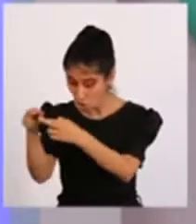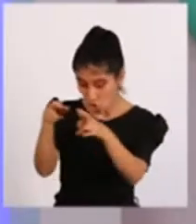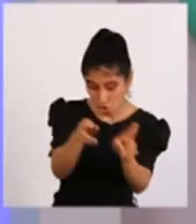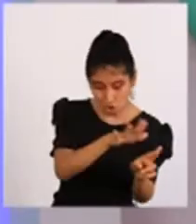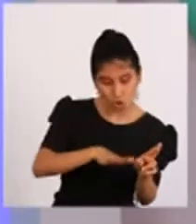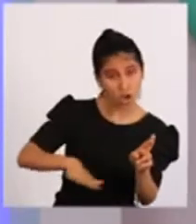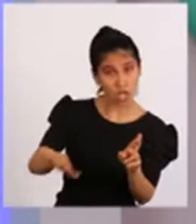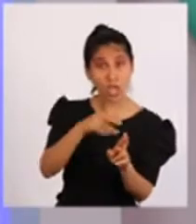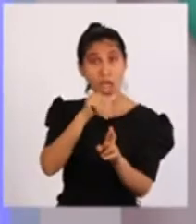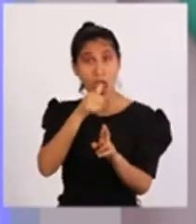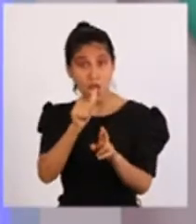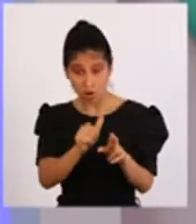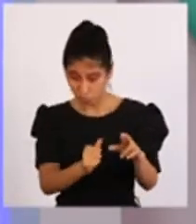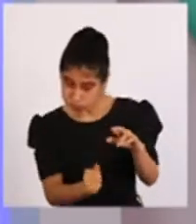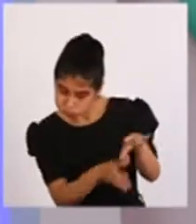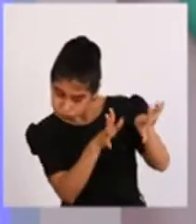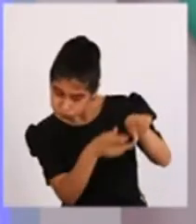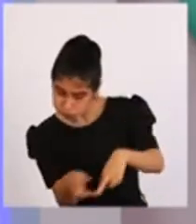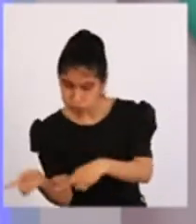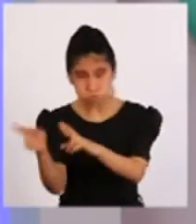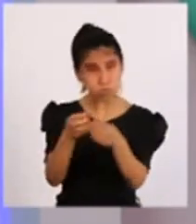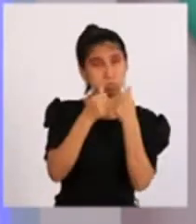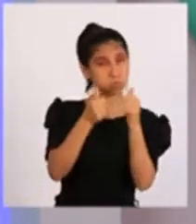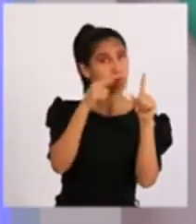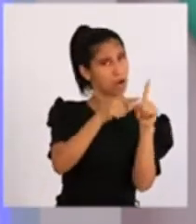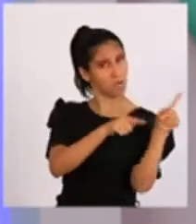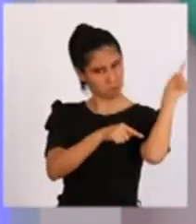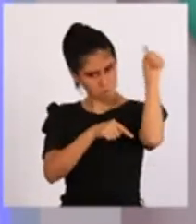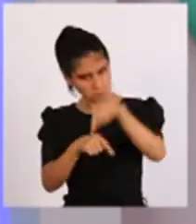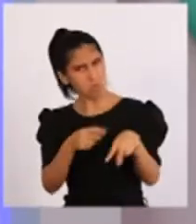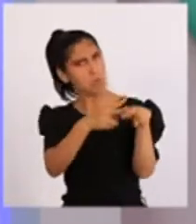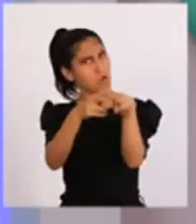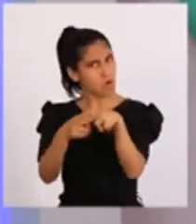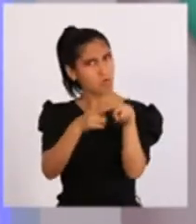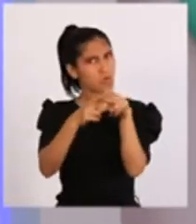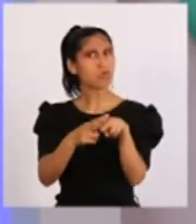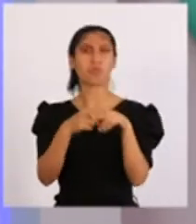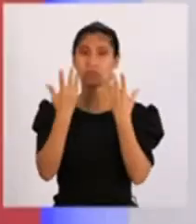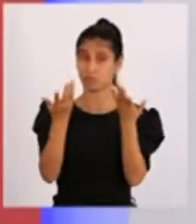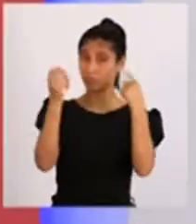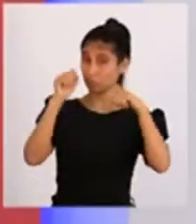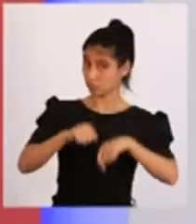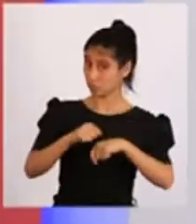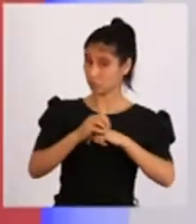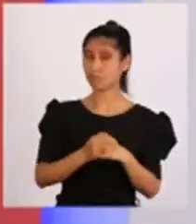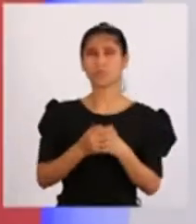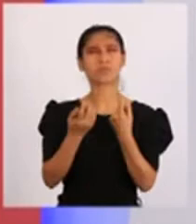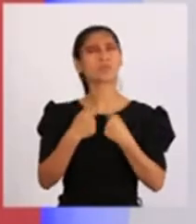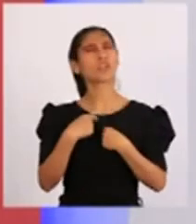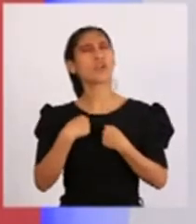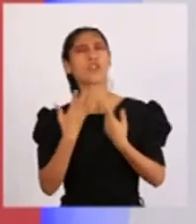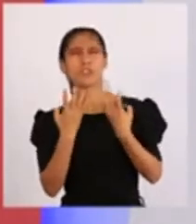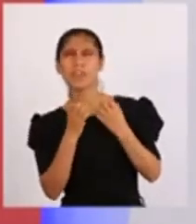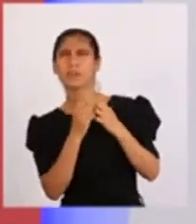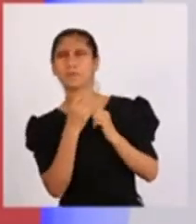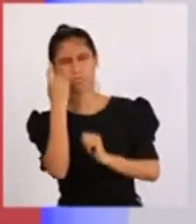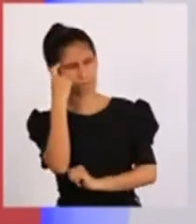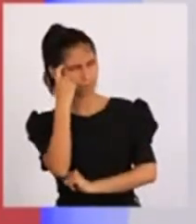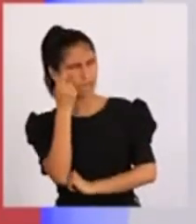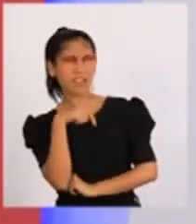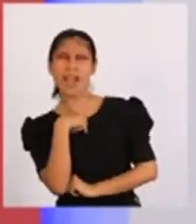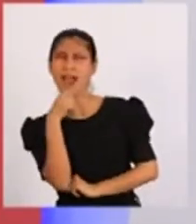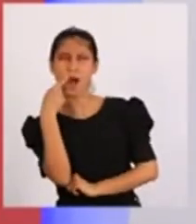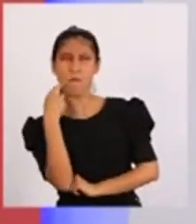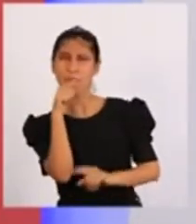Of course, she's cleaning the Lake Titicaca and Huacachina Lagoon too. Quiero que la entrevista sea